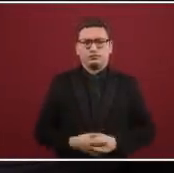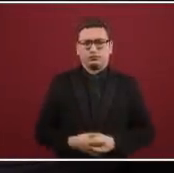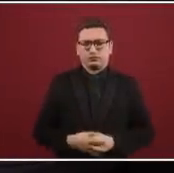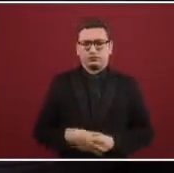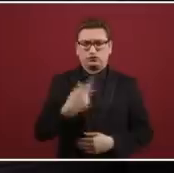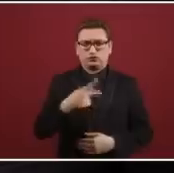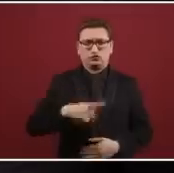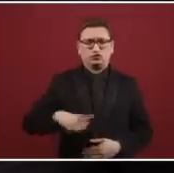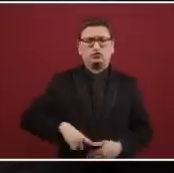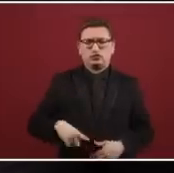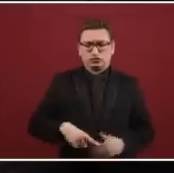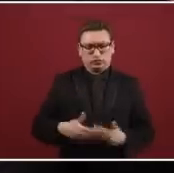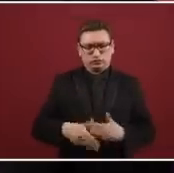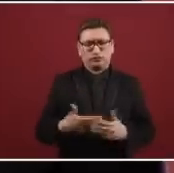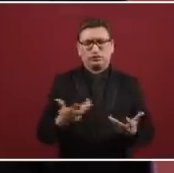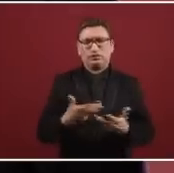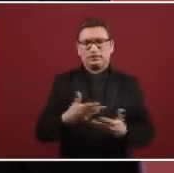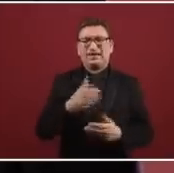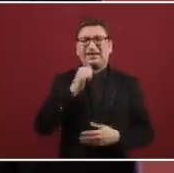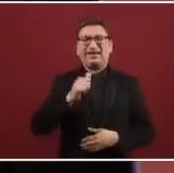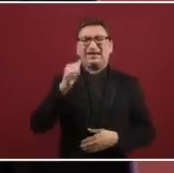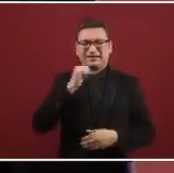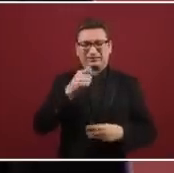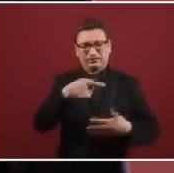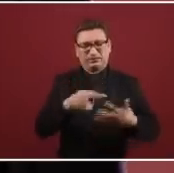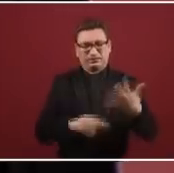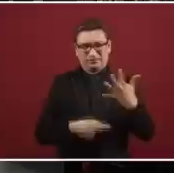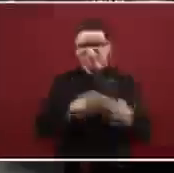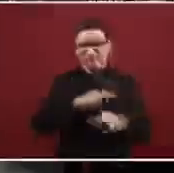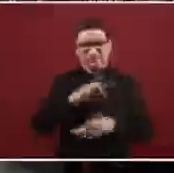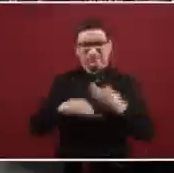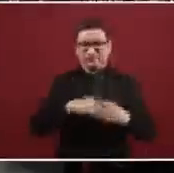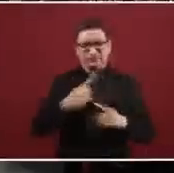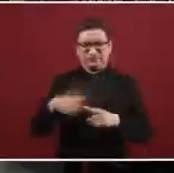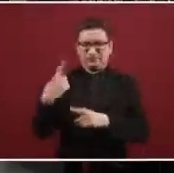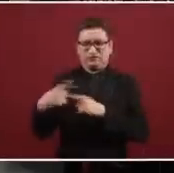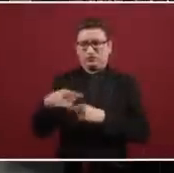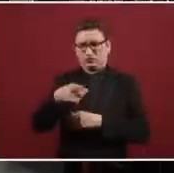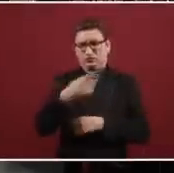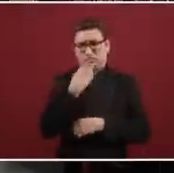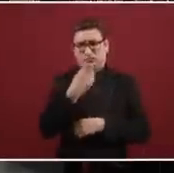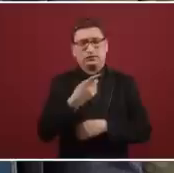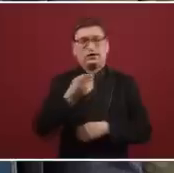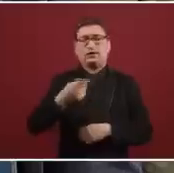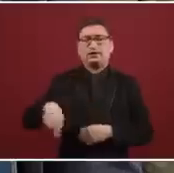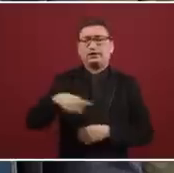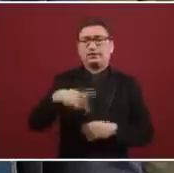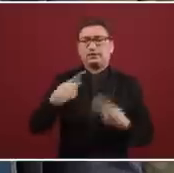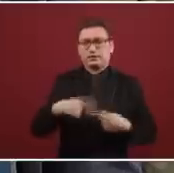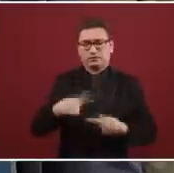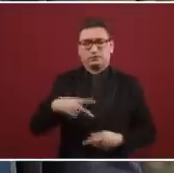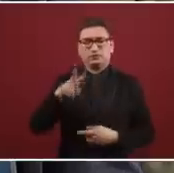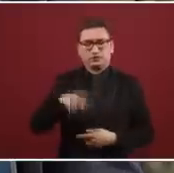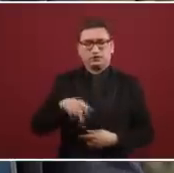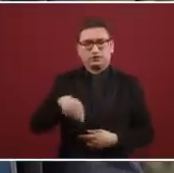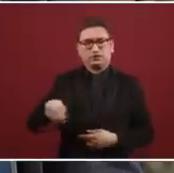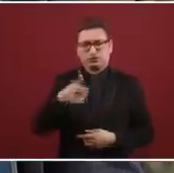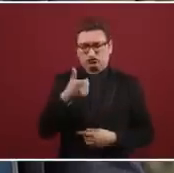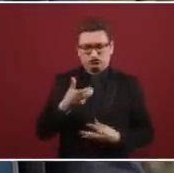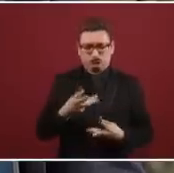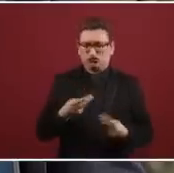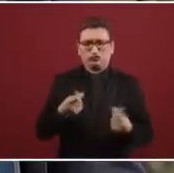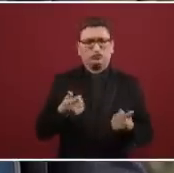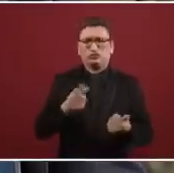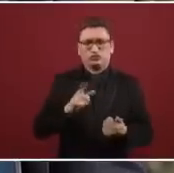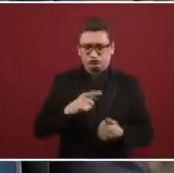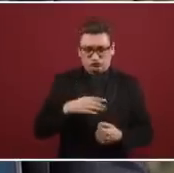gobierno para que todo esto que usted ayer enumeró en el Zócalo se refleje en que a la gente le rinda más el gasto?